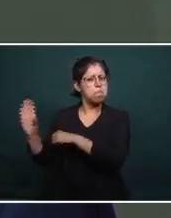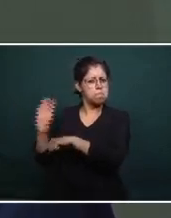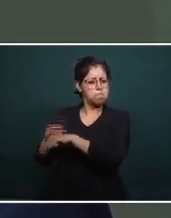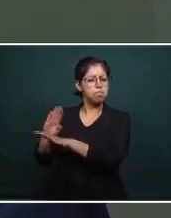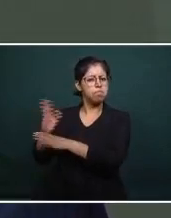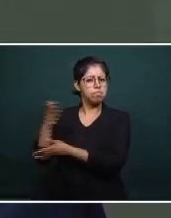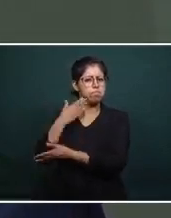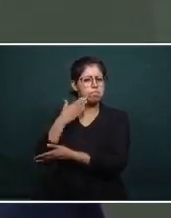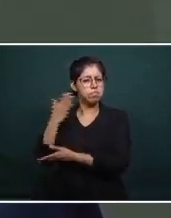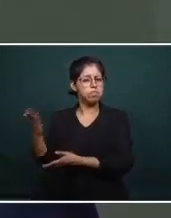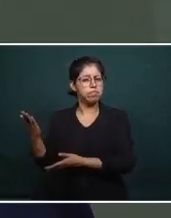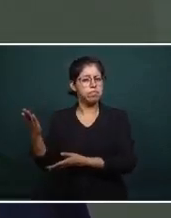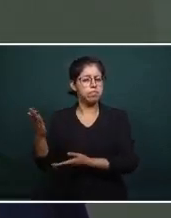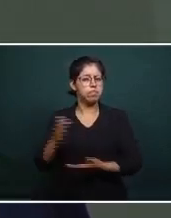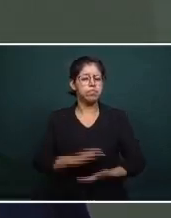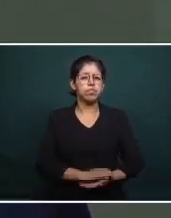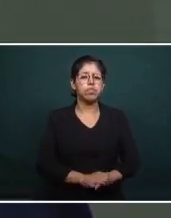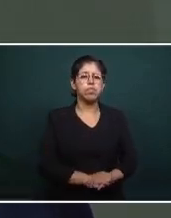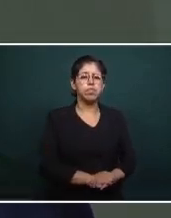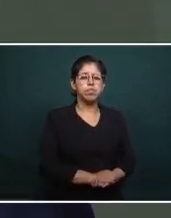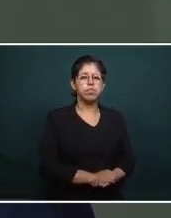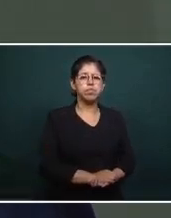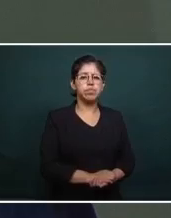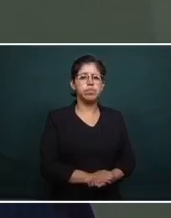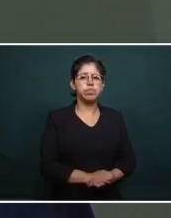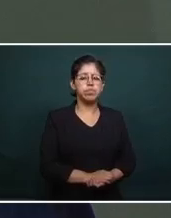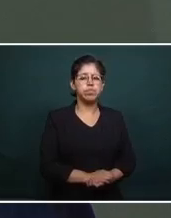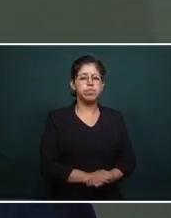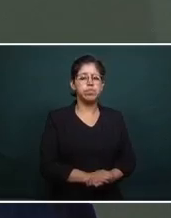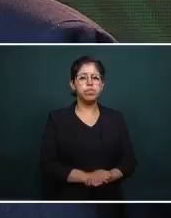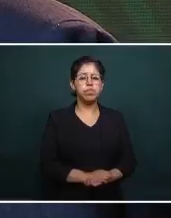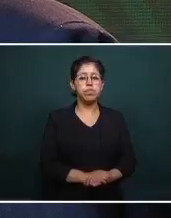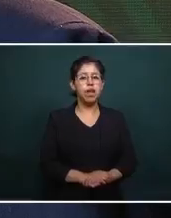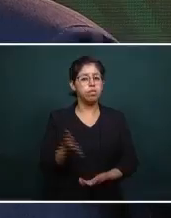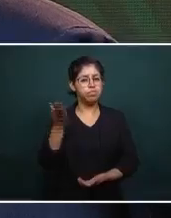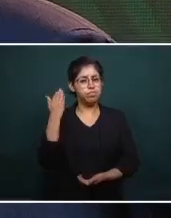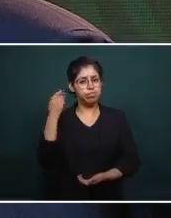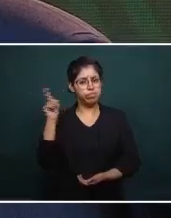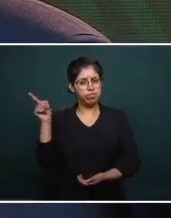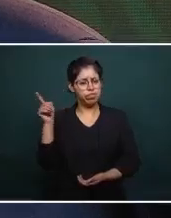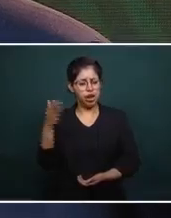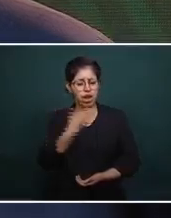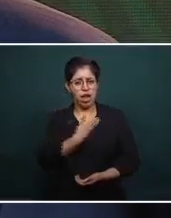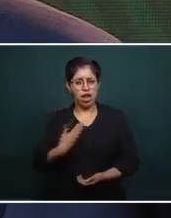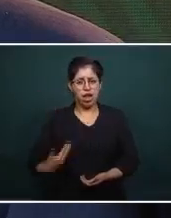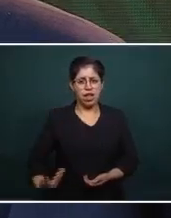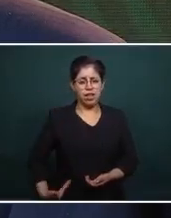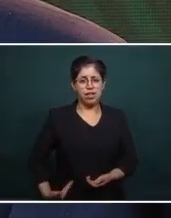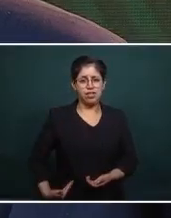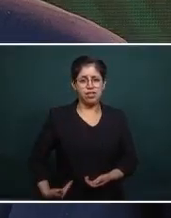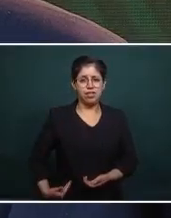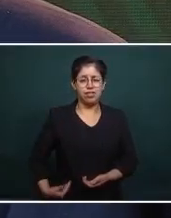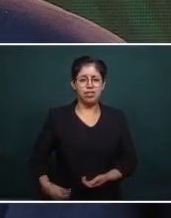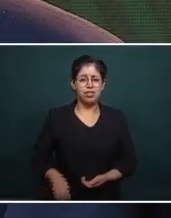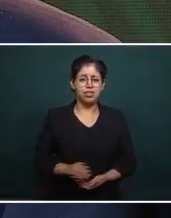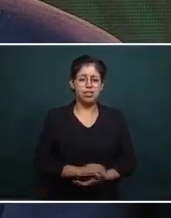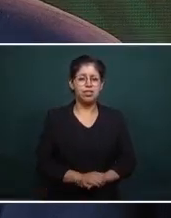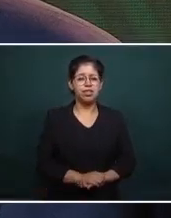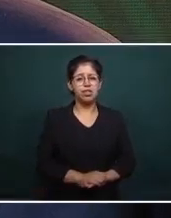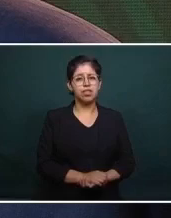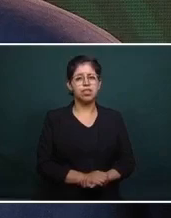y quienes estaban en ese entonces en la presidencia